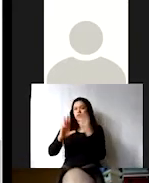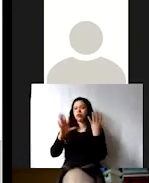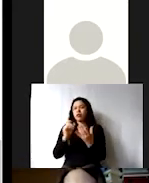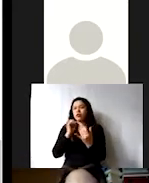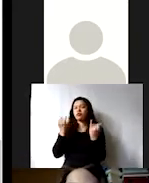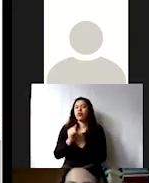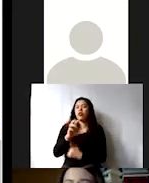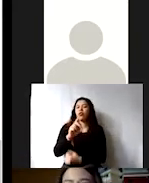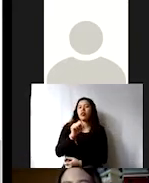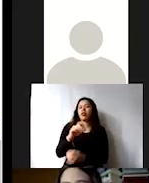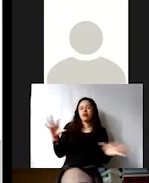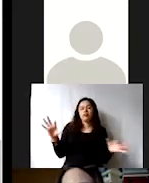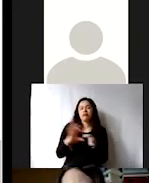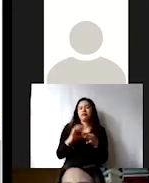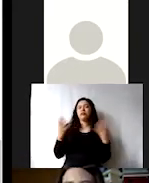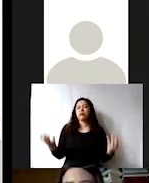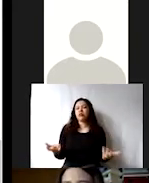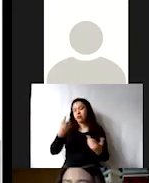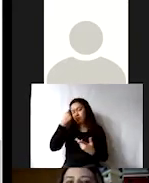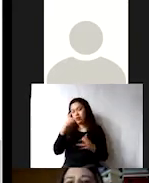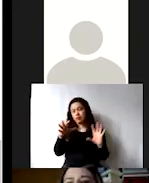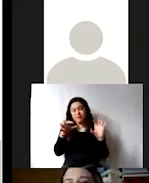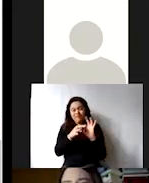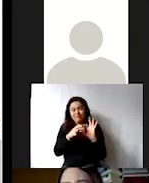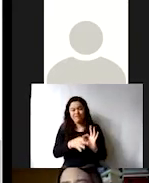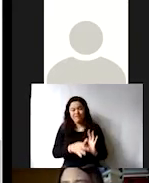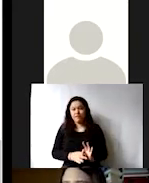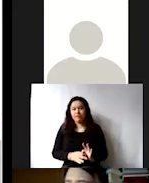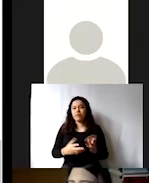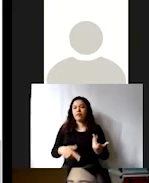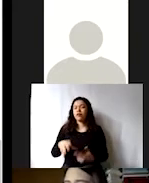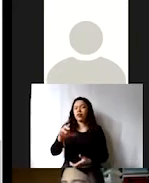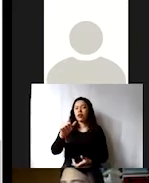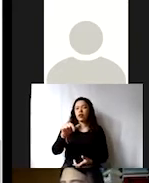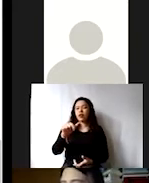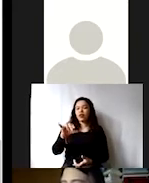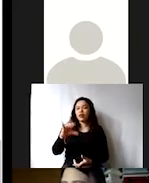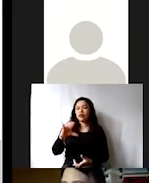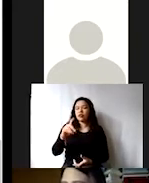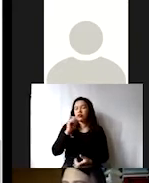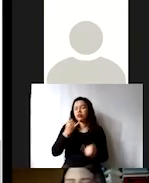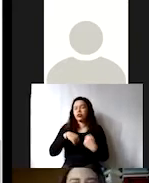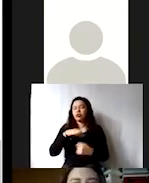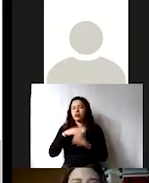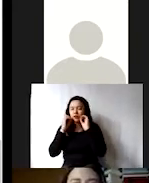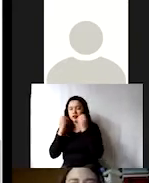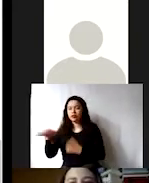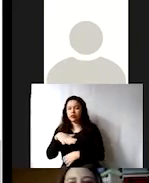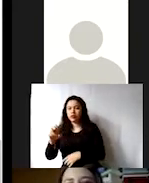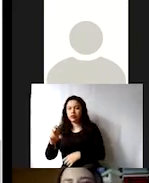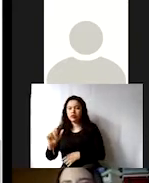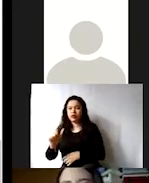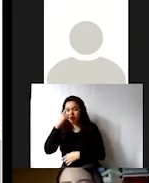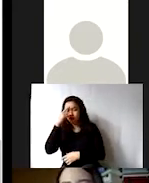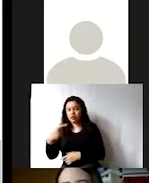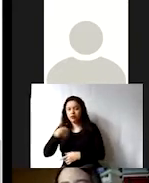los ODS. Y prácticamente la alineación, otra vez, es saber cómo organización de la sociedad civil, como sector, a raíz